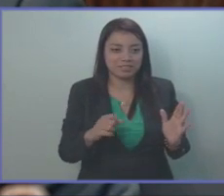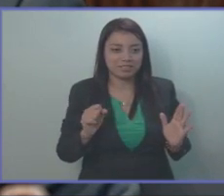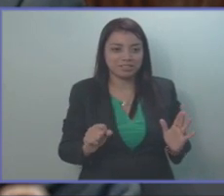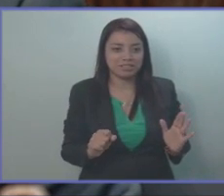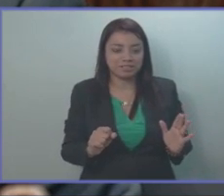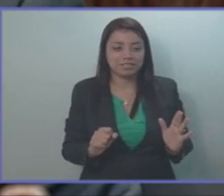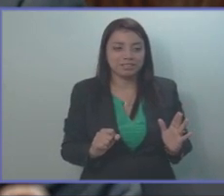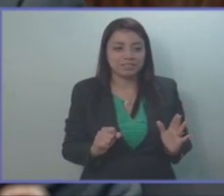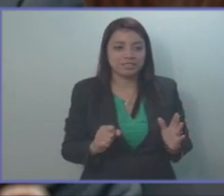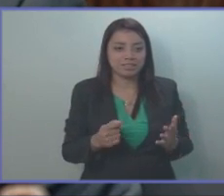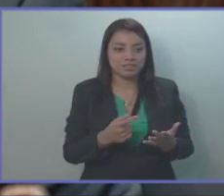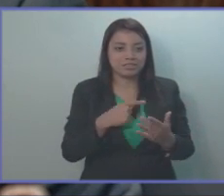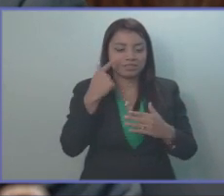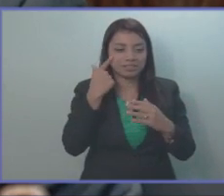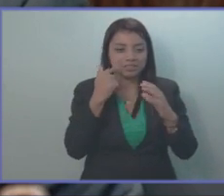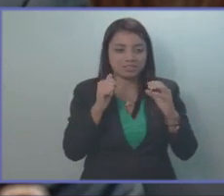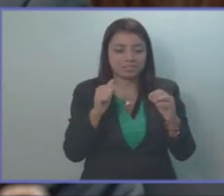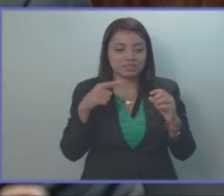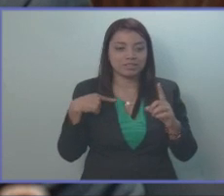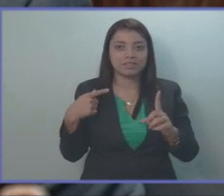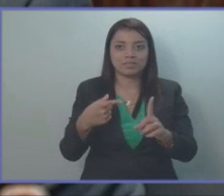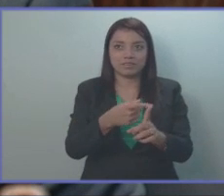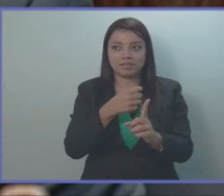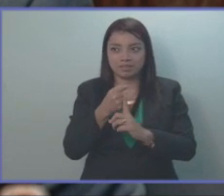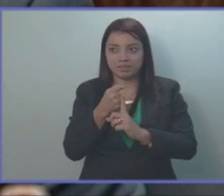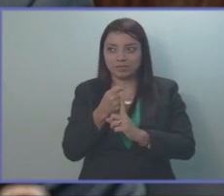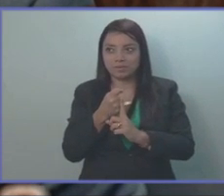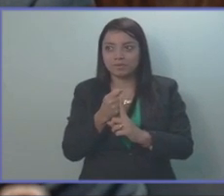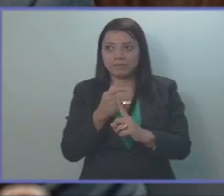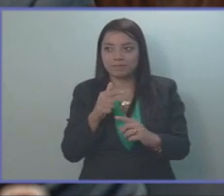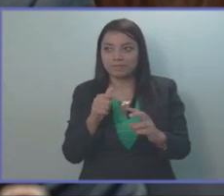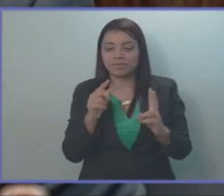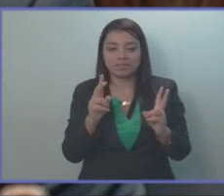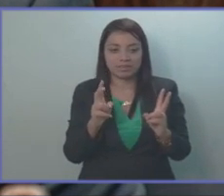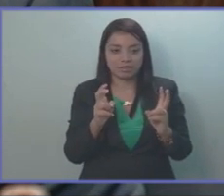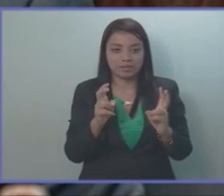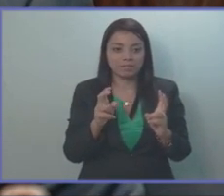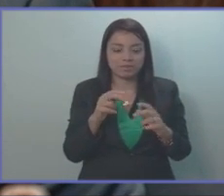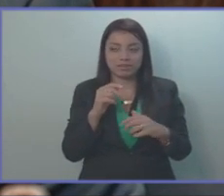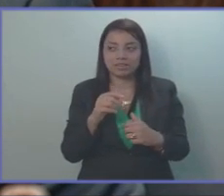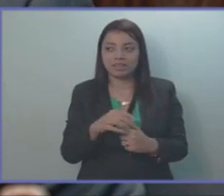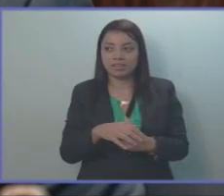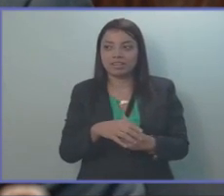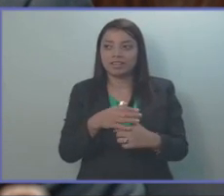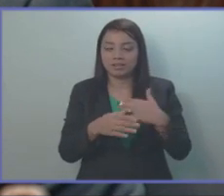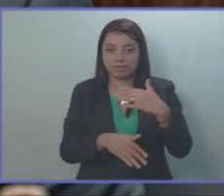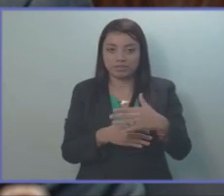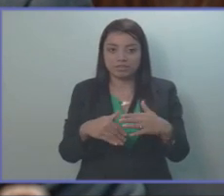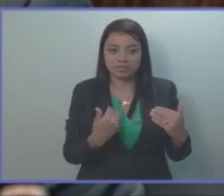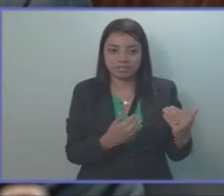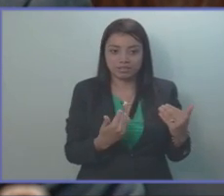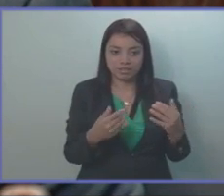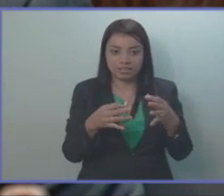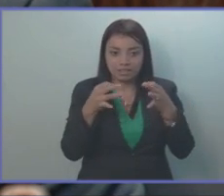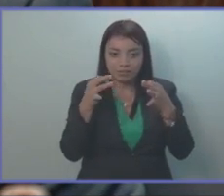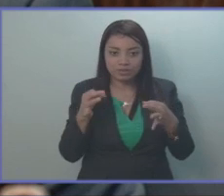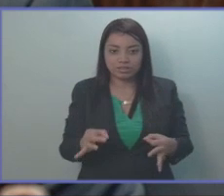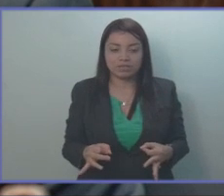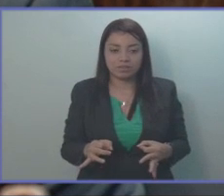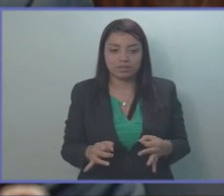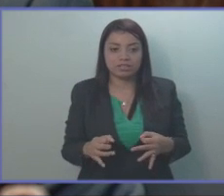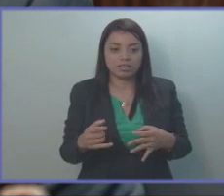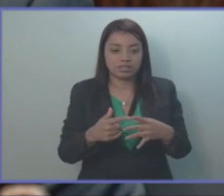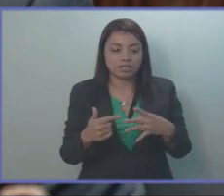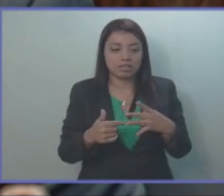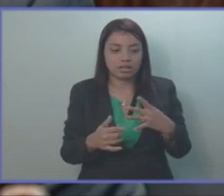Que para el cumplimiento del objetivo establecido en el párrafo anterior y para garantizar la efectividad de la